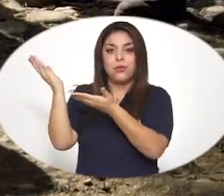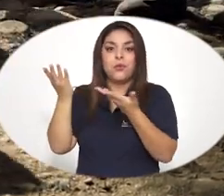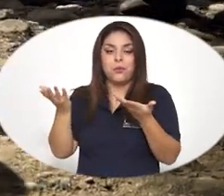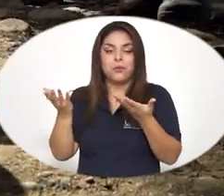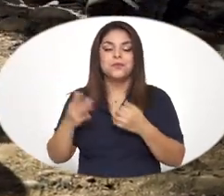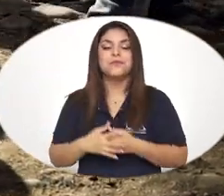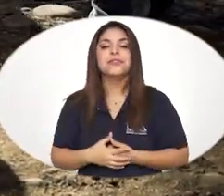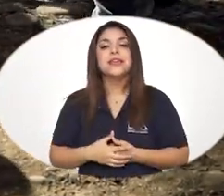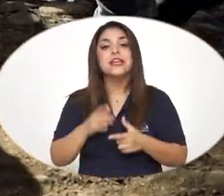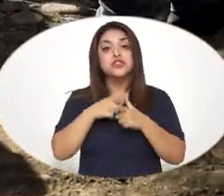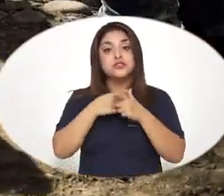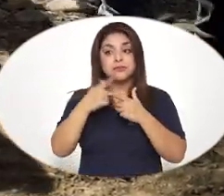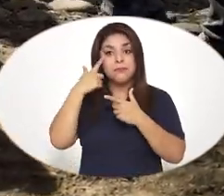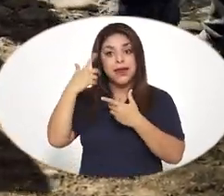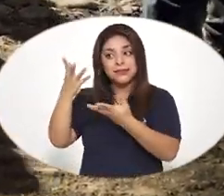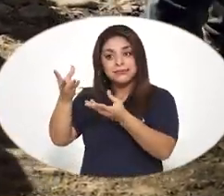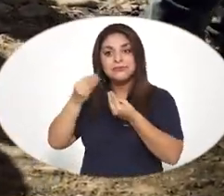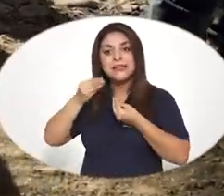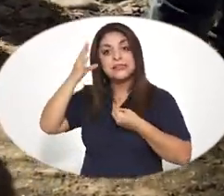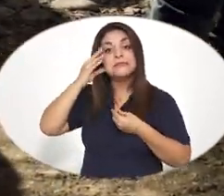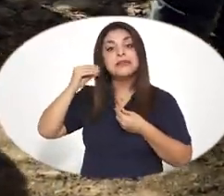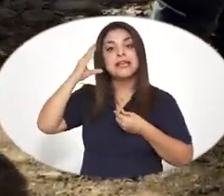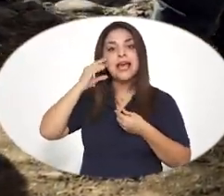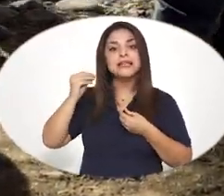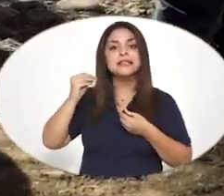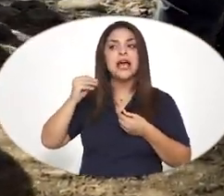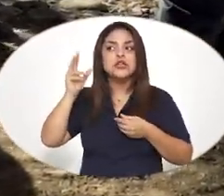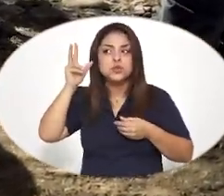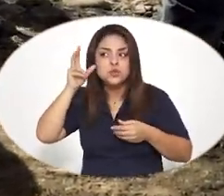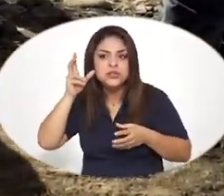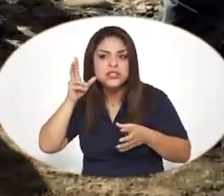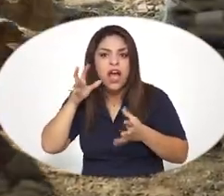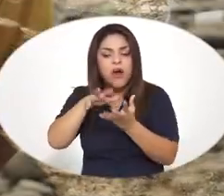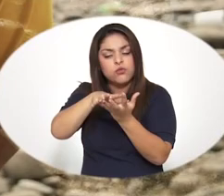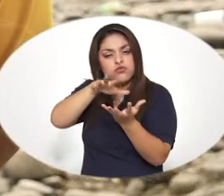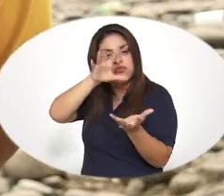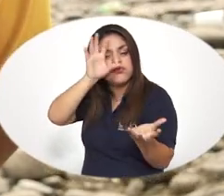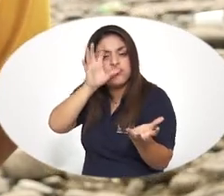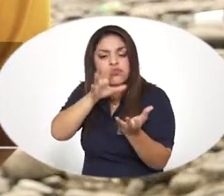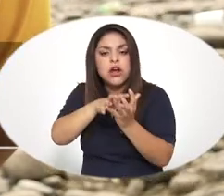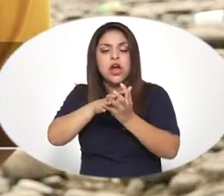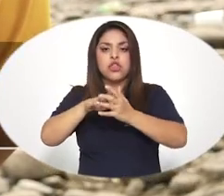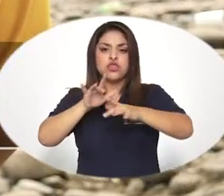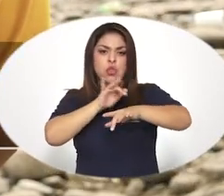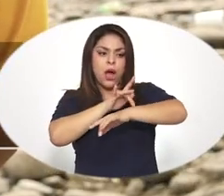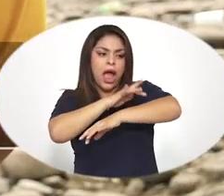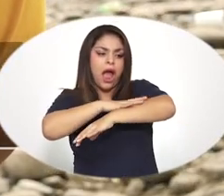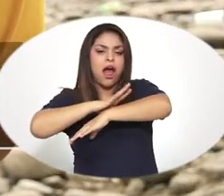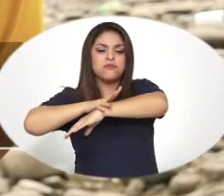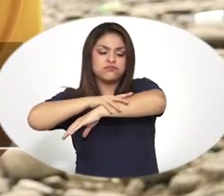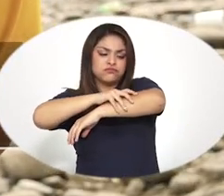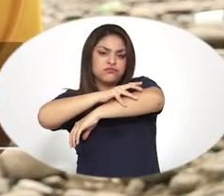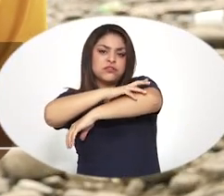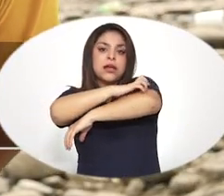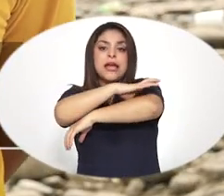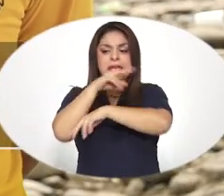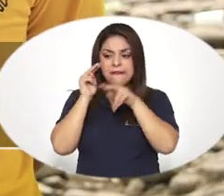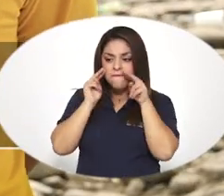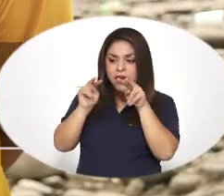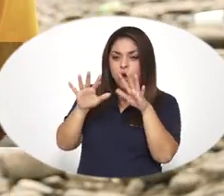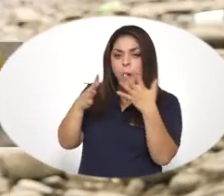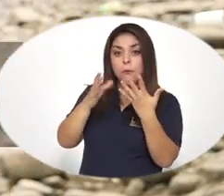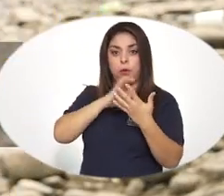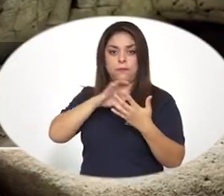transportarlo. Para lograr tomar esa experiencia desde escucharlos, desde tocarlos, desde ver sus comportamientos y